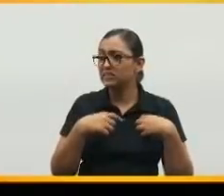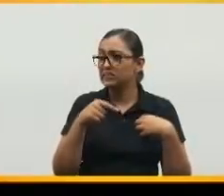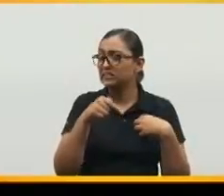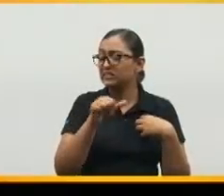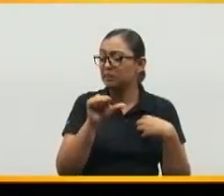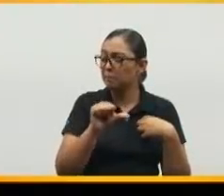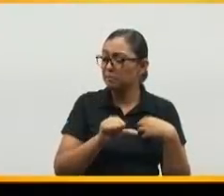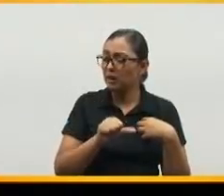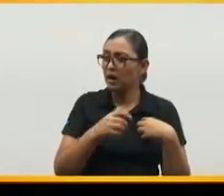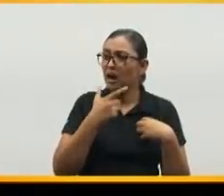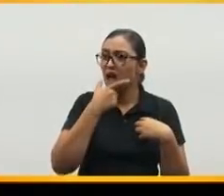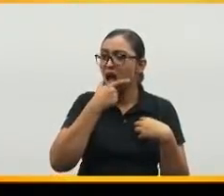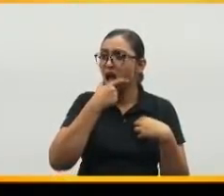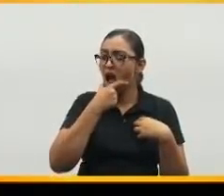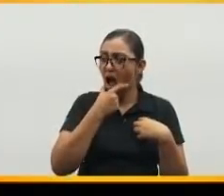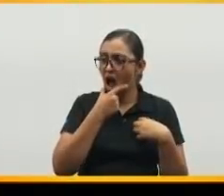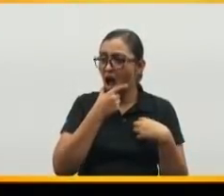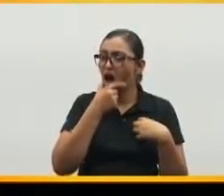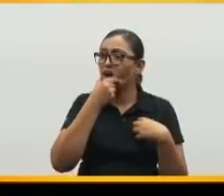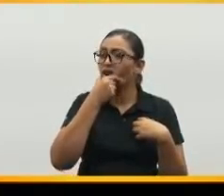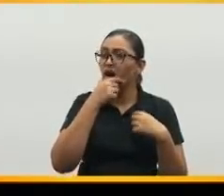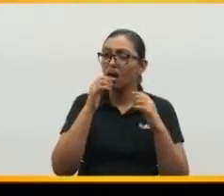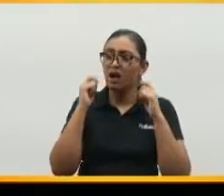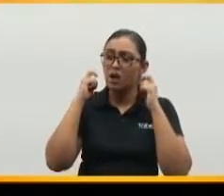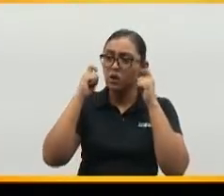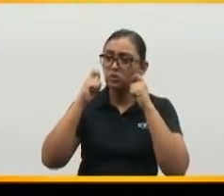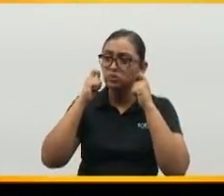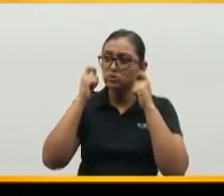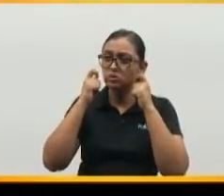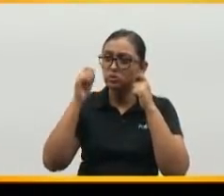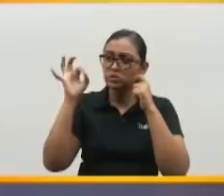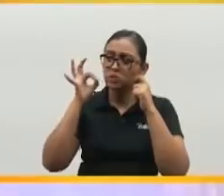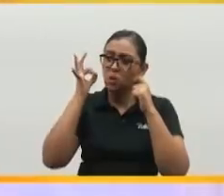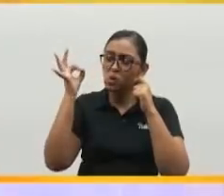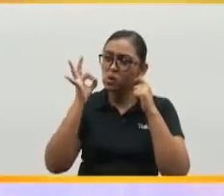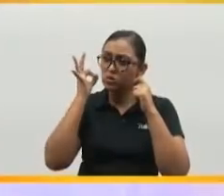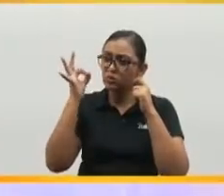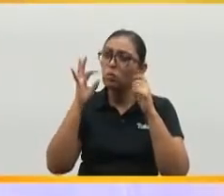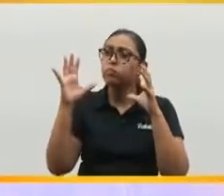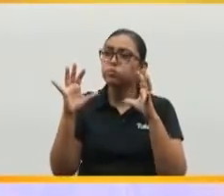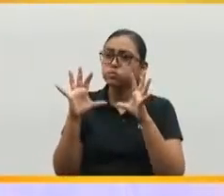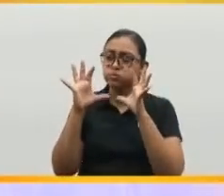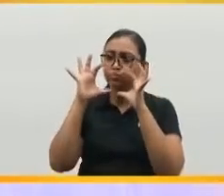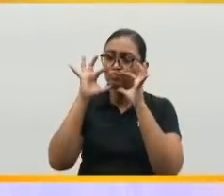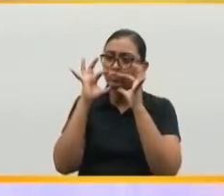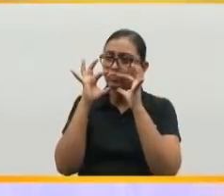la mandíbula con alambre. No puede ni hablar porque tiene la boca cerrada.